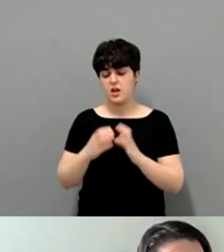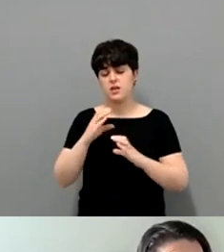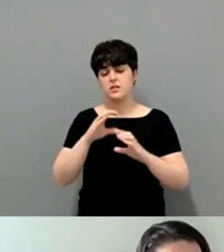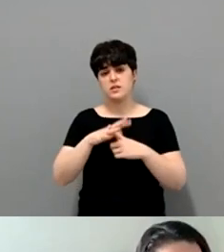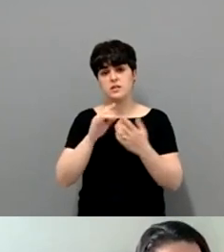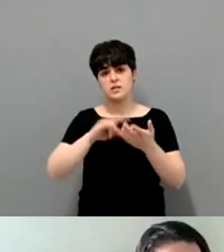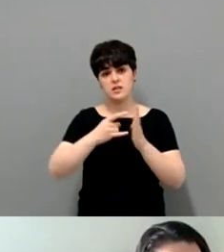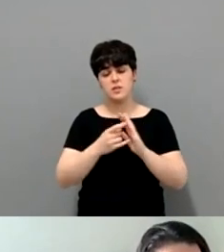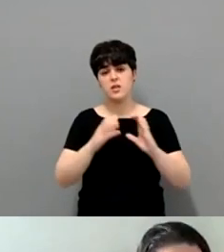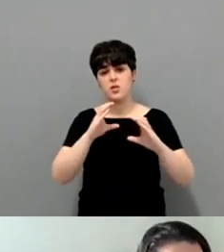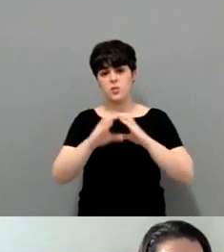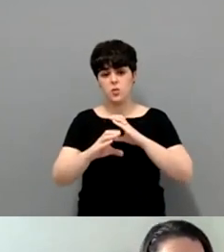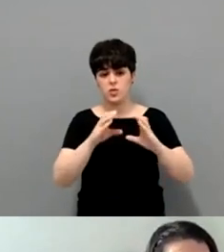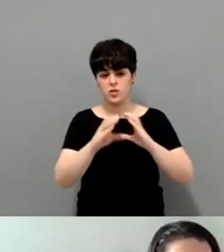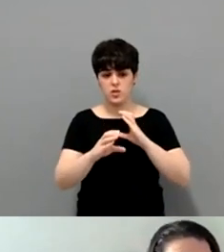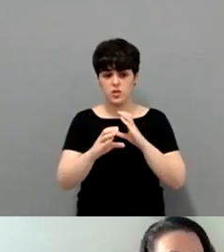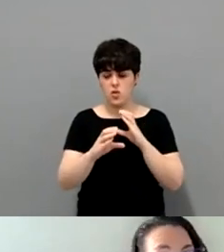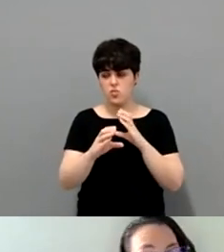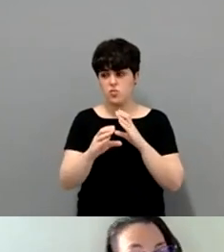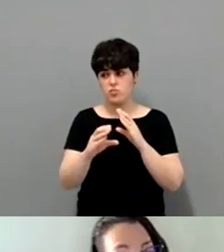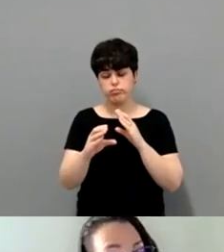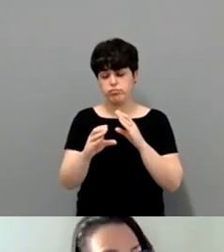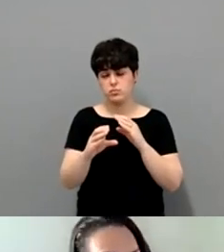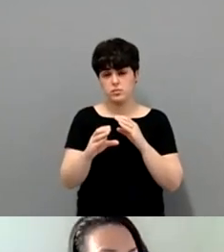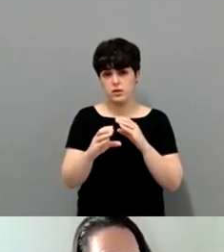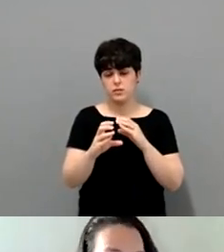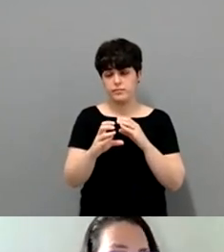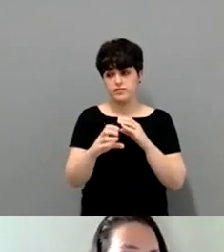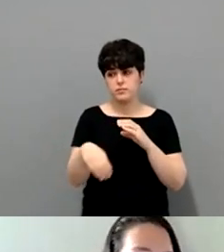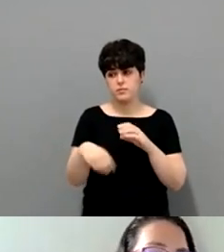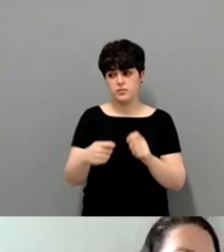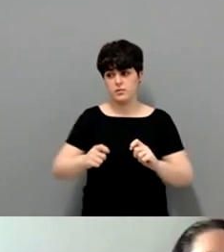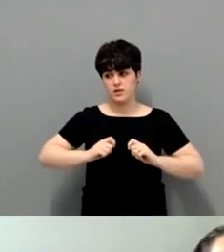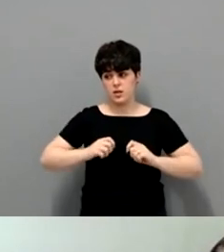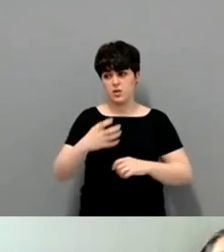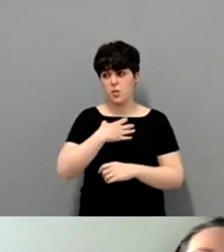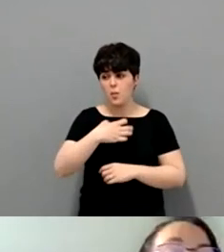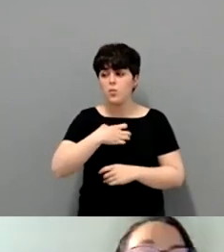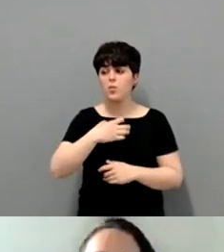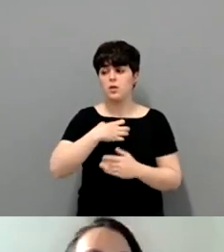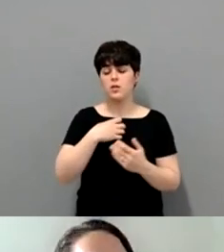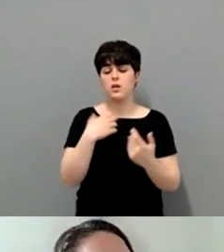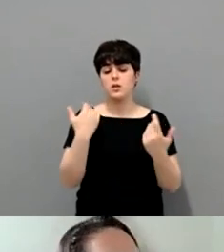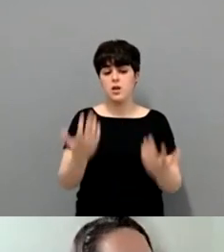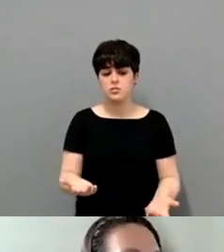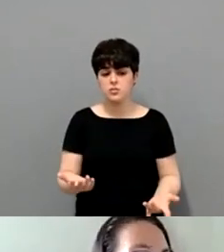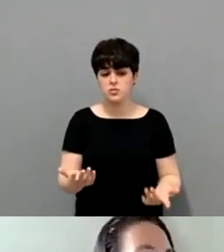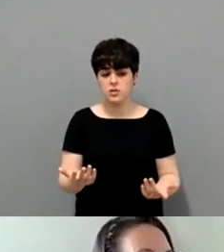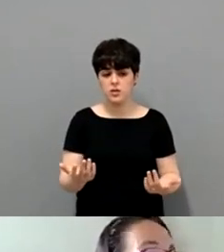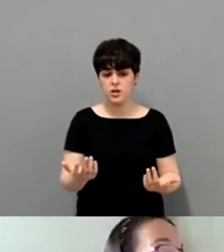puede disponer de él. Entonces se le sigue mandando a distancia por ese problema.